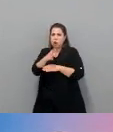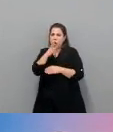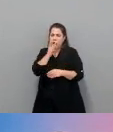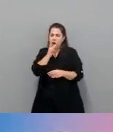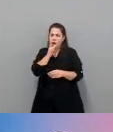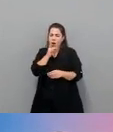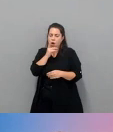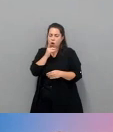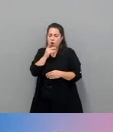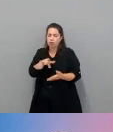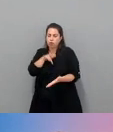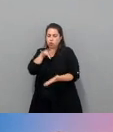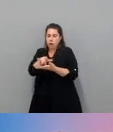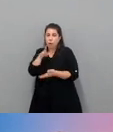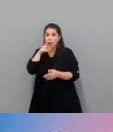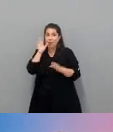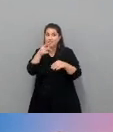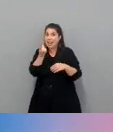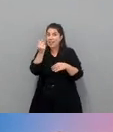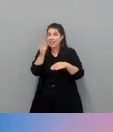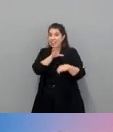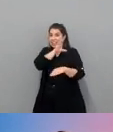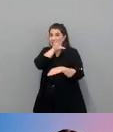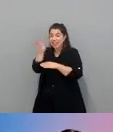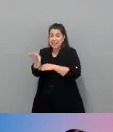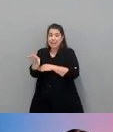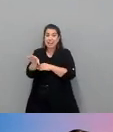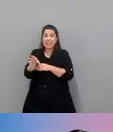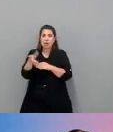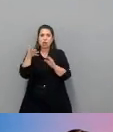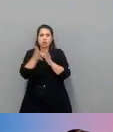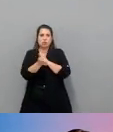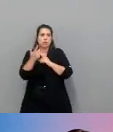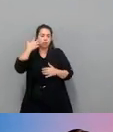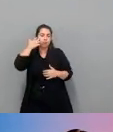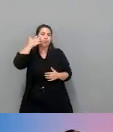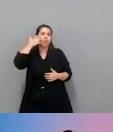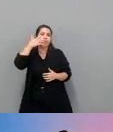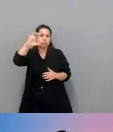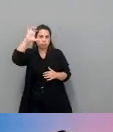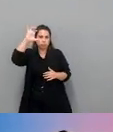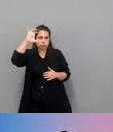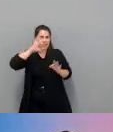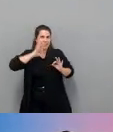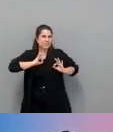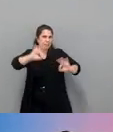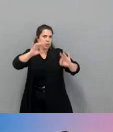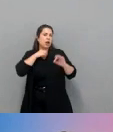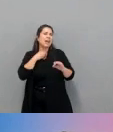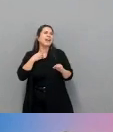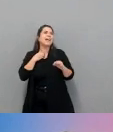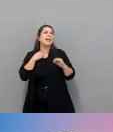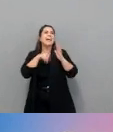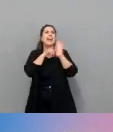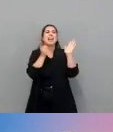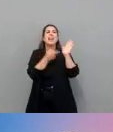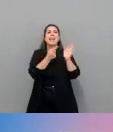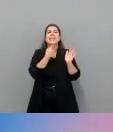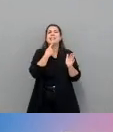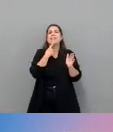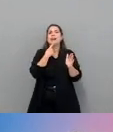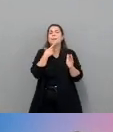porque es una prestación económica que es excepcional, tiene un carácter excepcional. La ley siempre marca que son